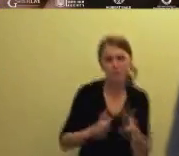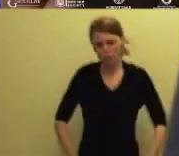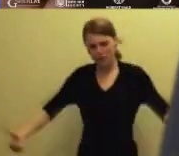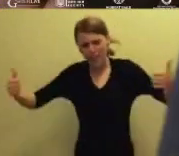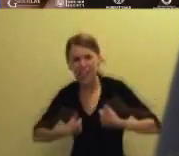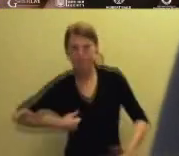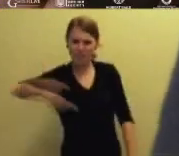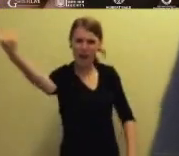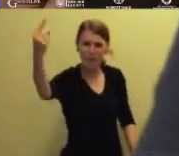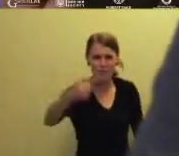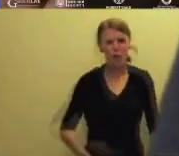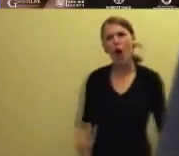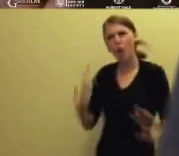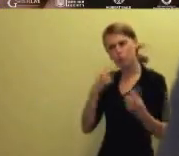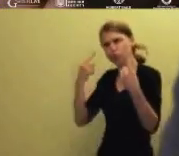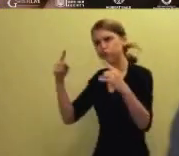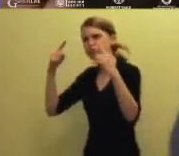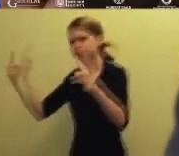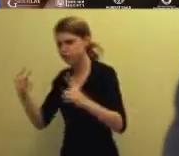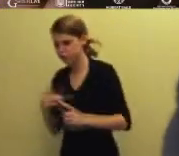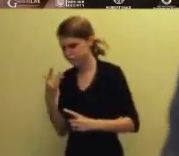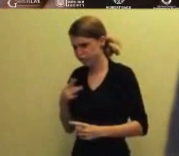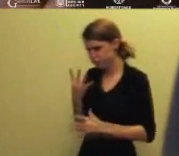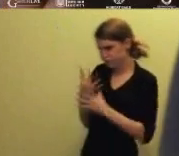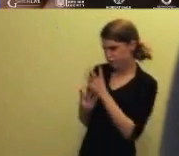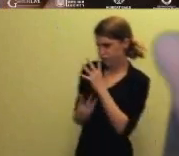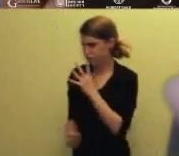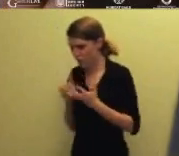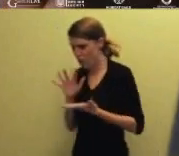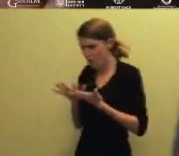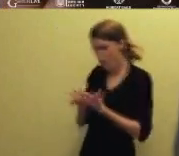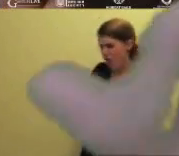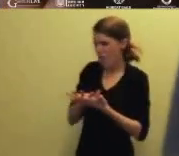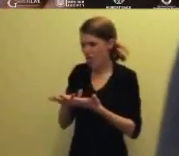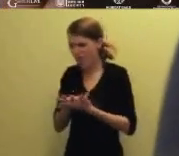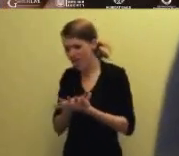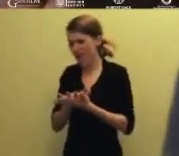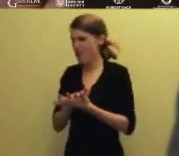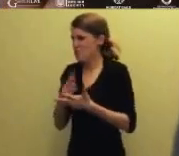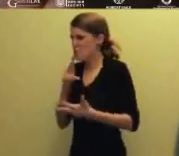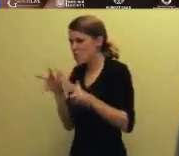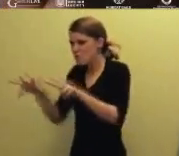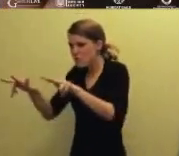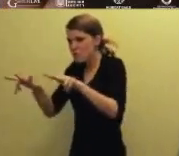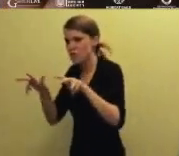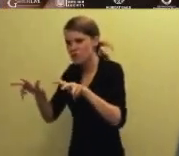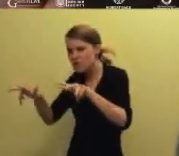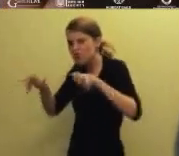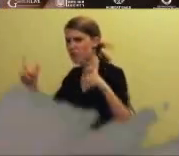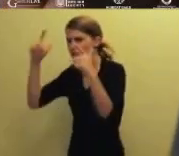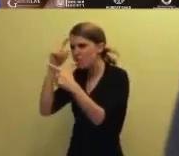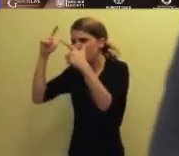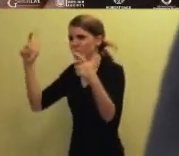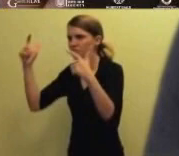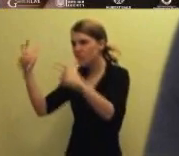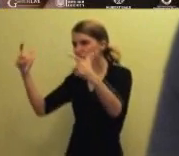películas que repiten fórmulas mil veces vistas pero vaya es que las características distintivas de traer no hacen